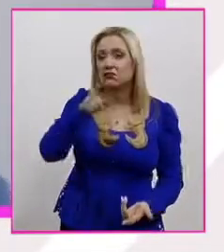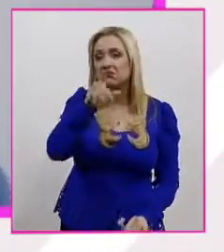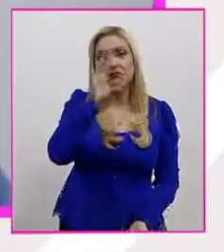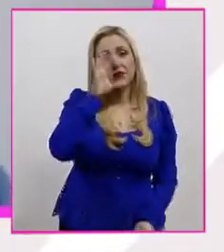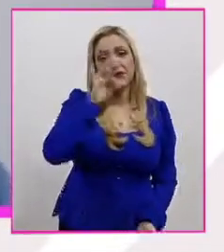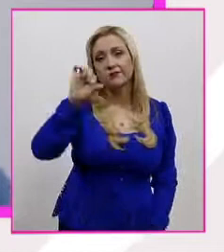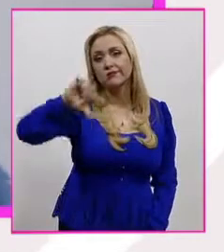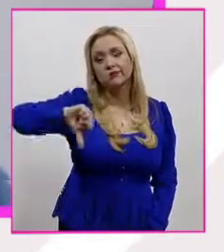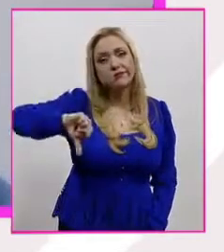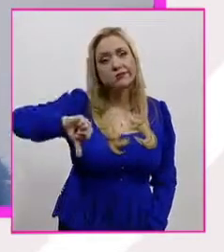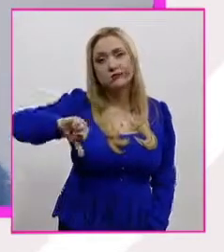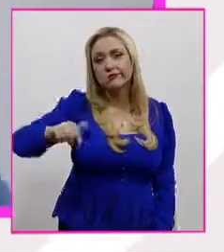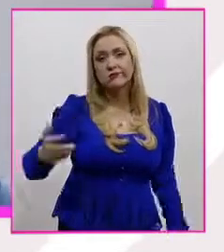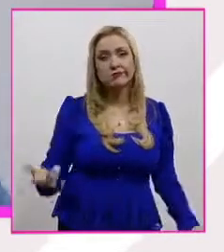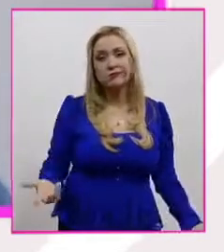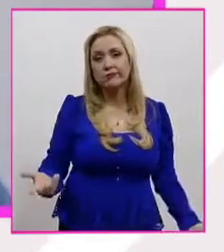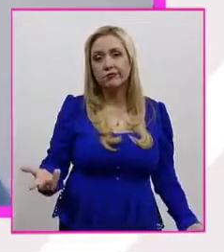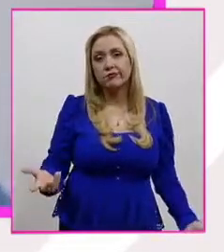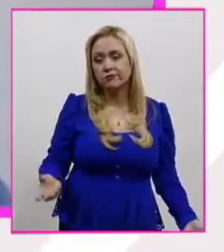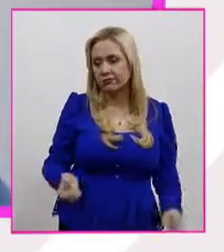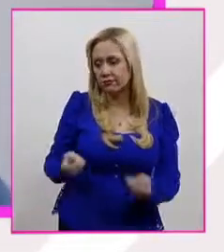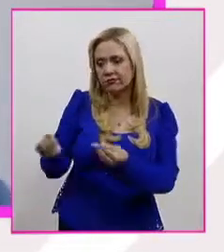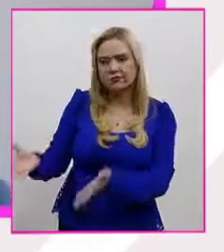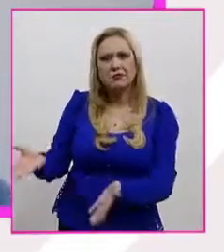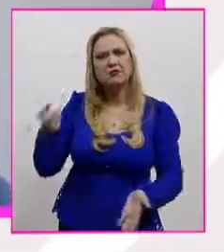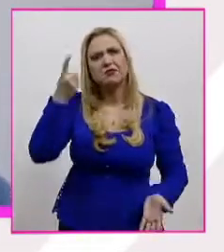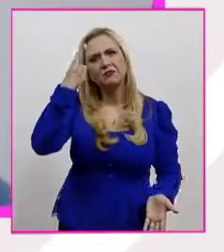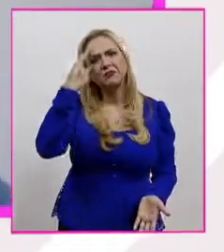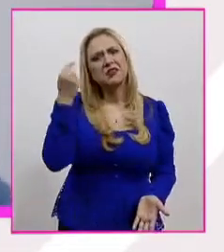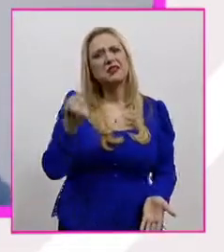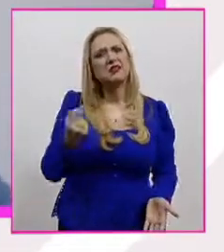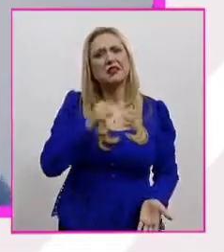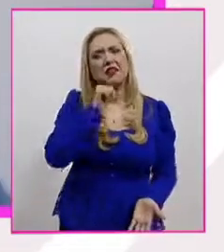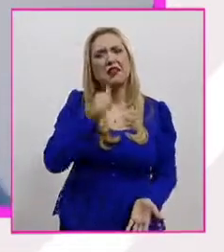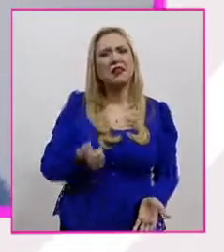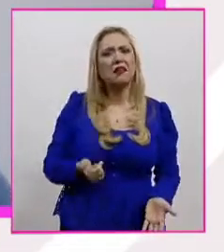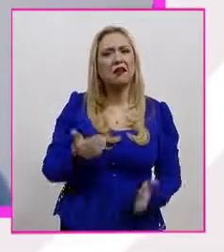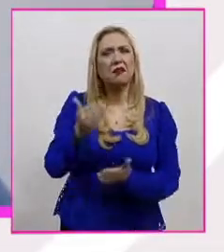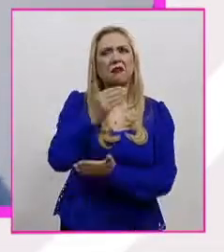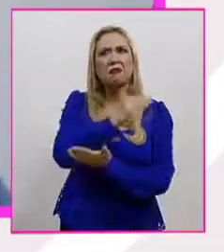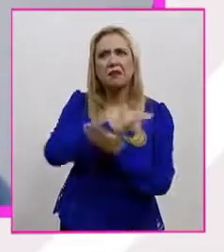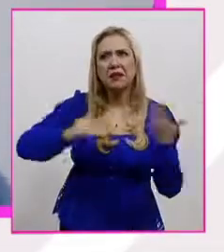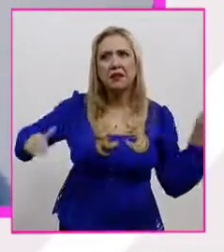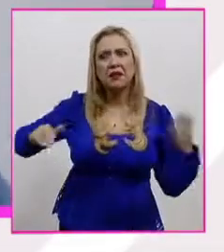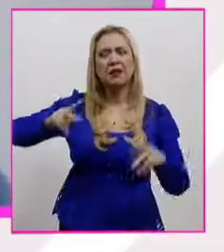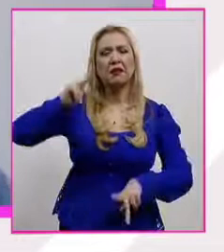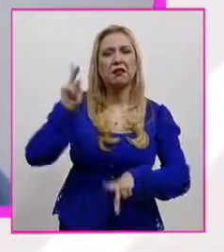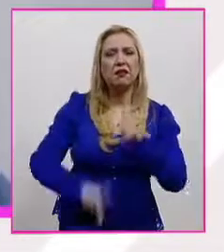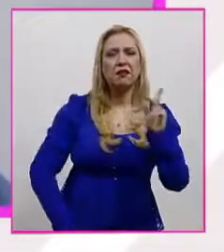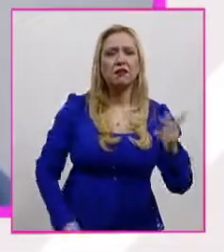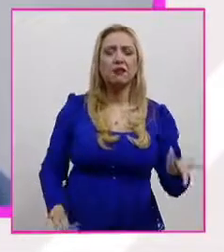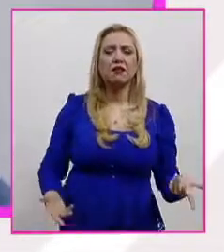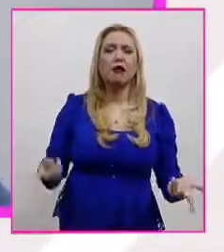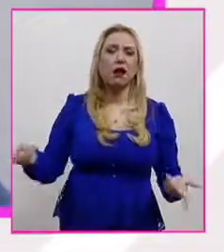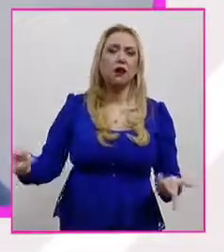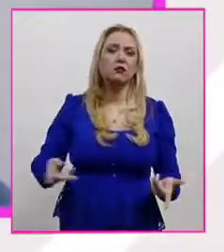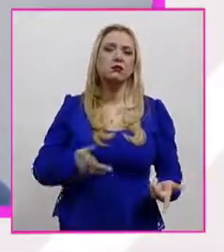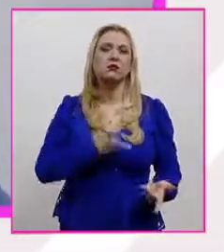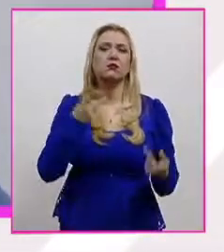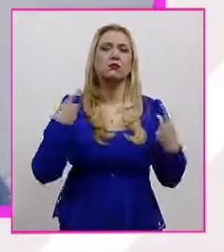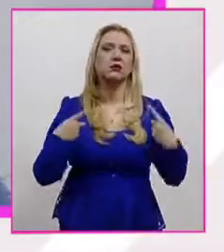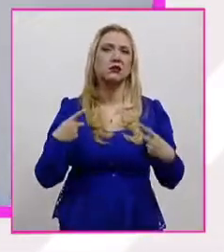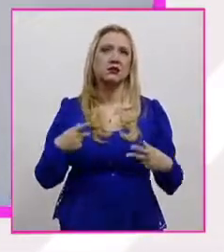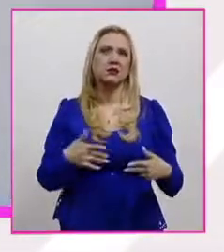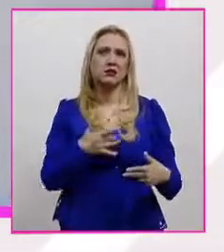estás elaborando nada para impactar de manera favorable en las desigualdades que son vividas por las personas,